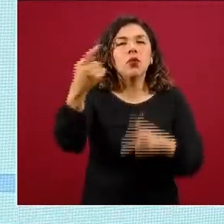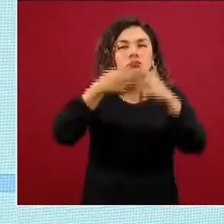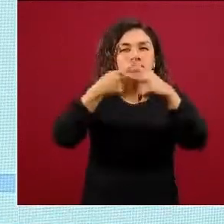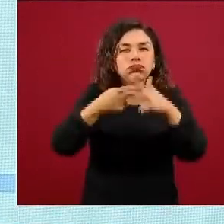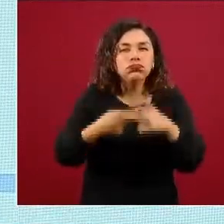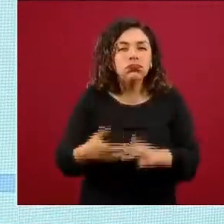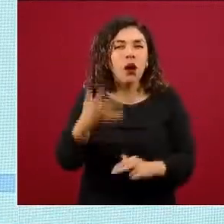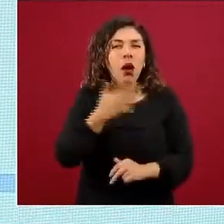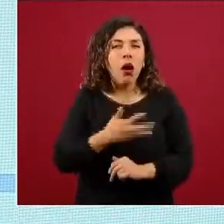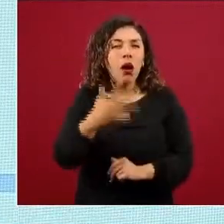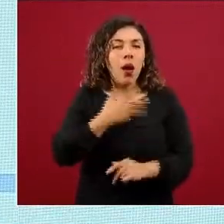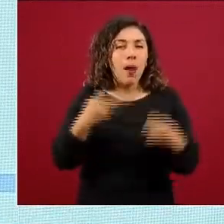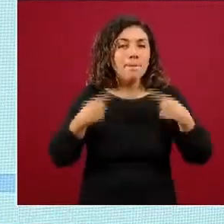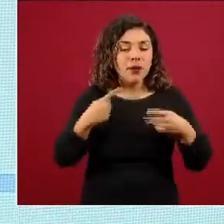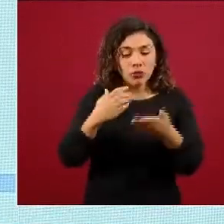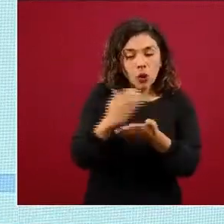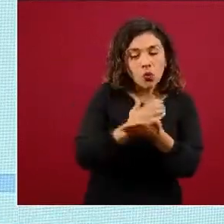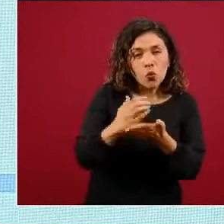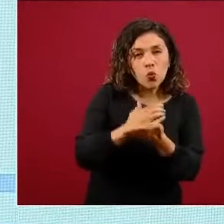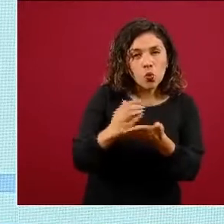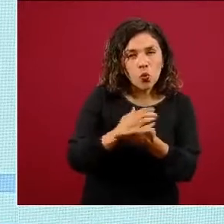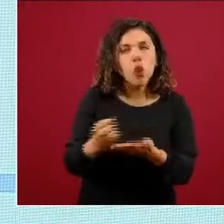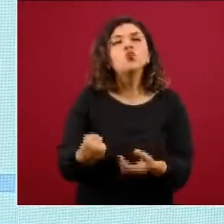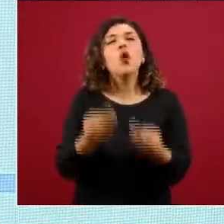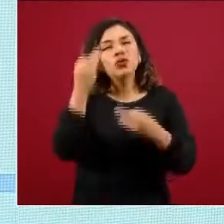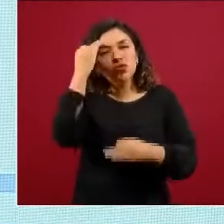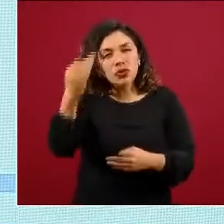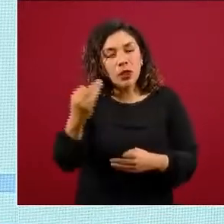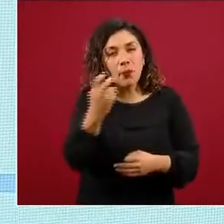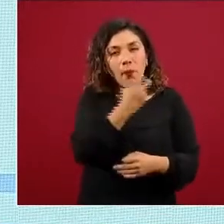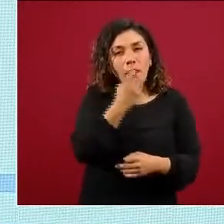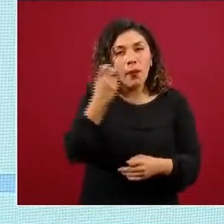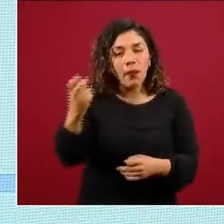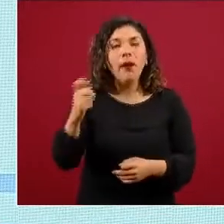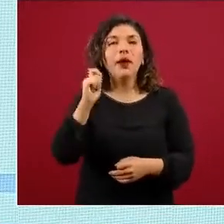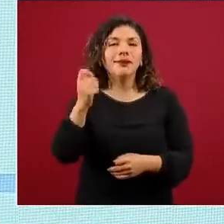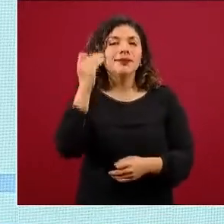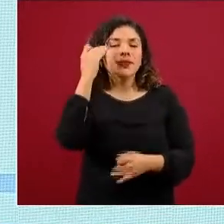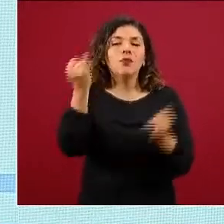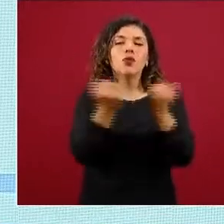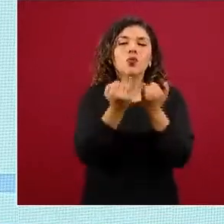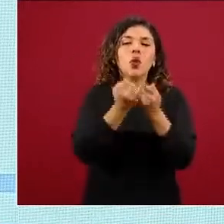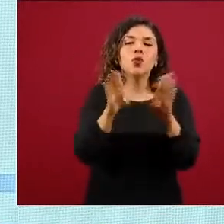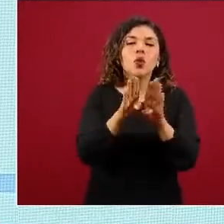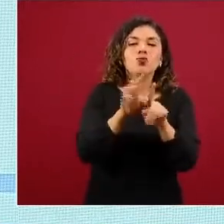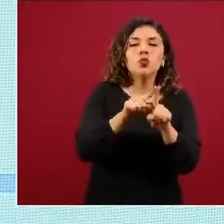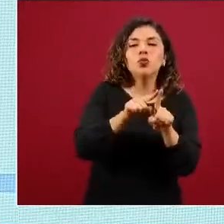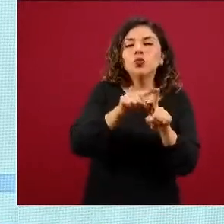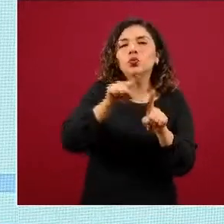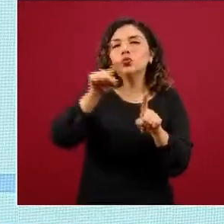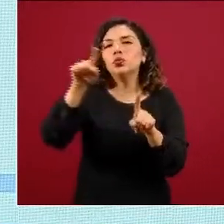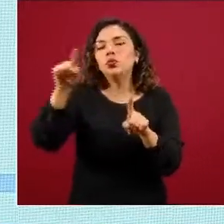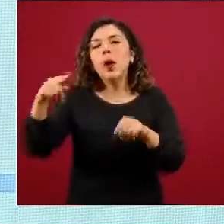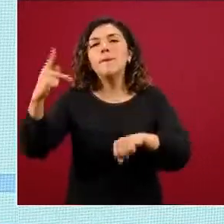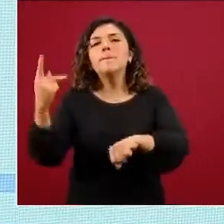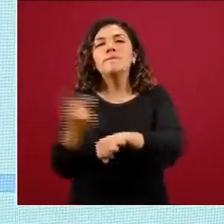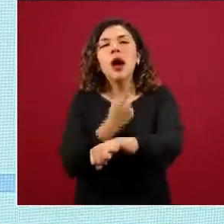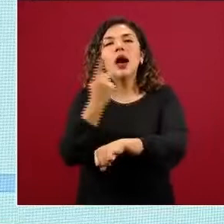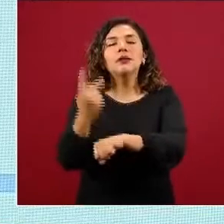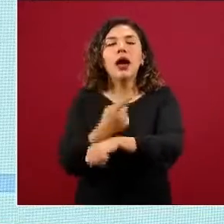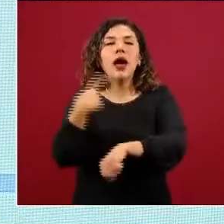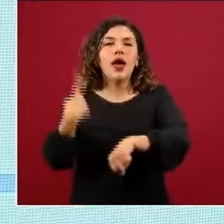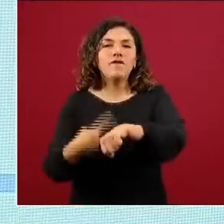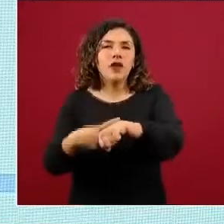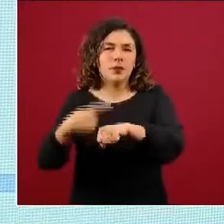promedio en que tardan en recuperarse las personas, es el tiempo en que acaba de terminar la situación